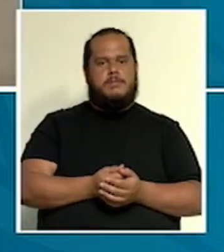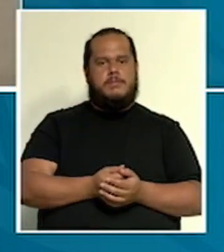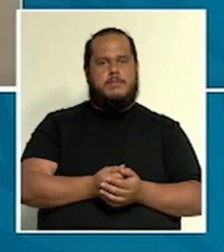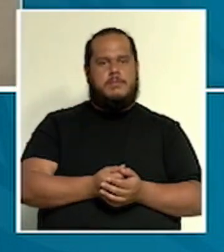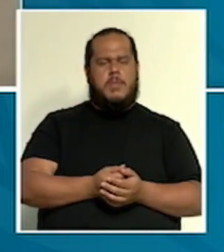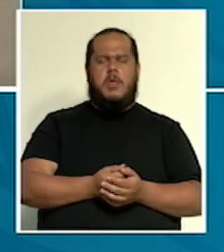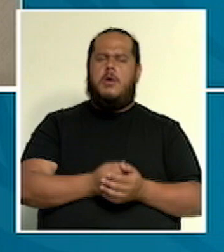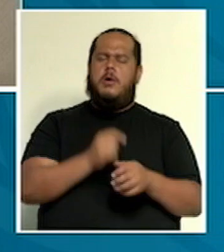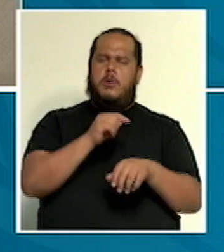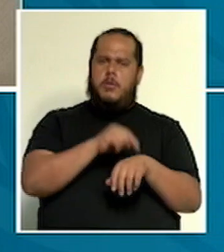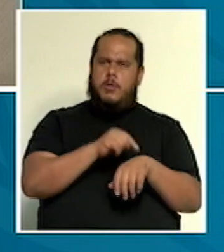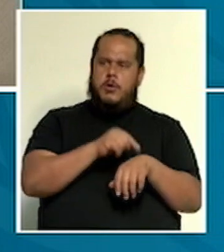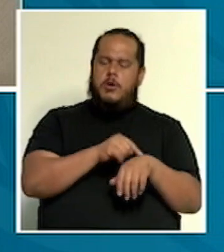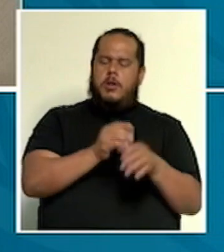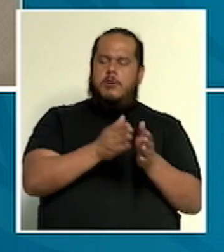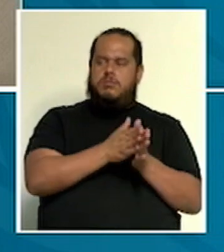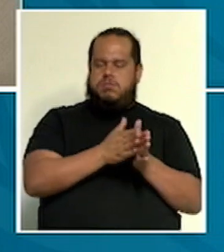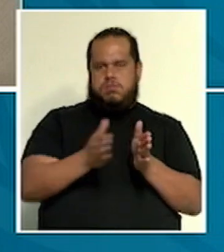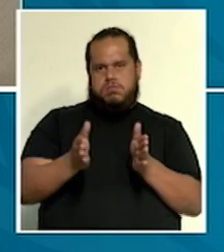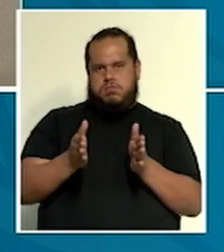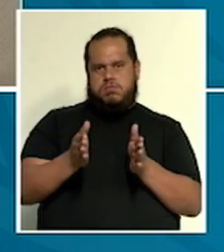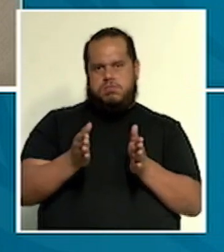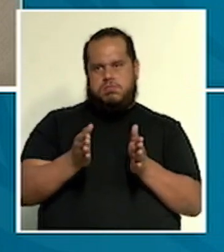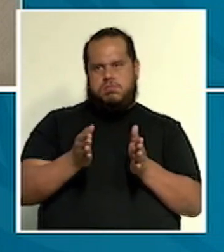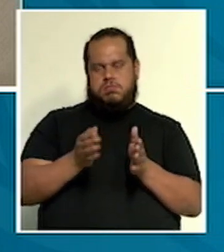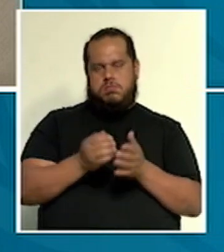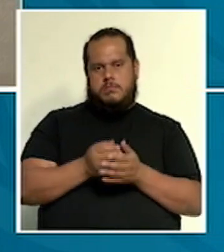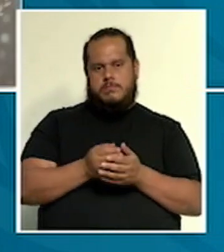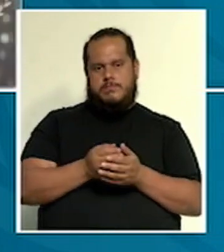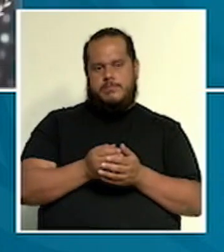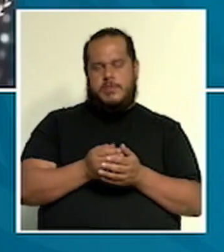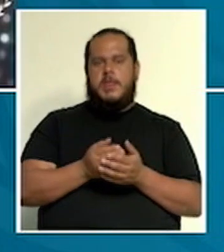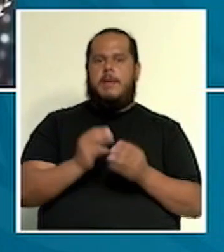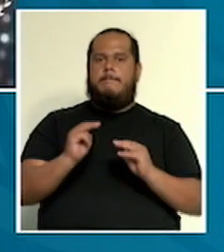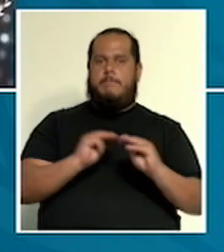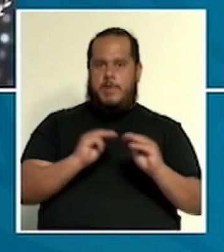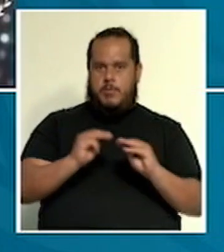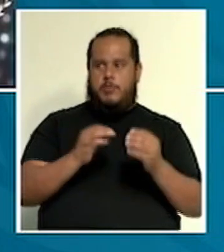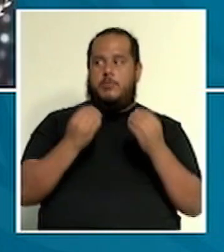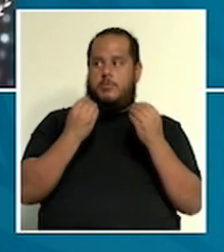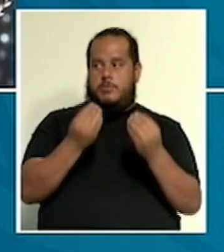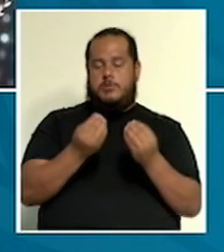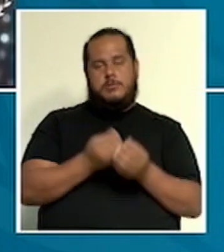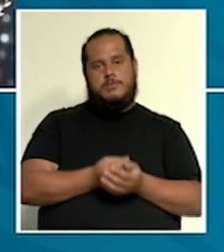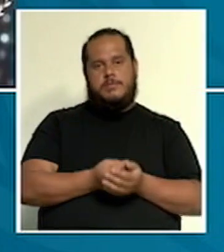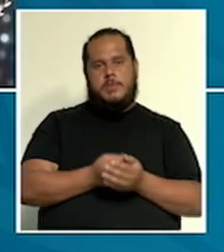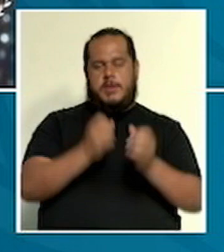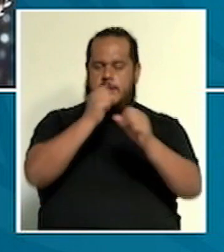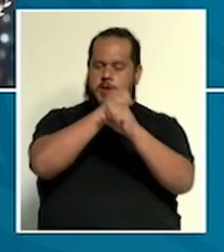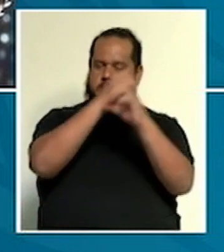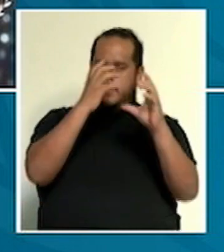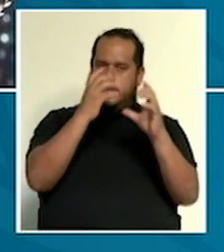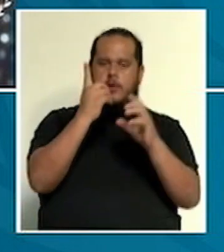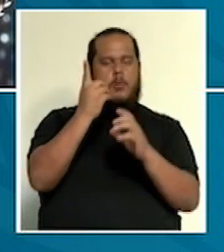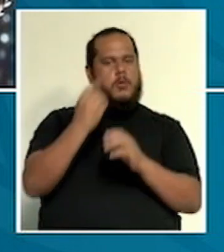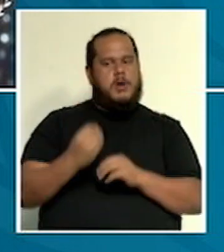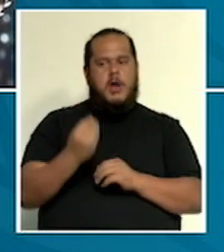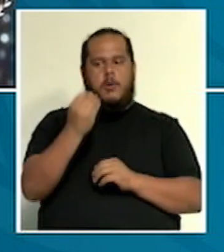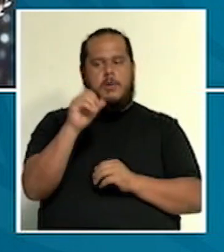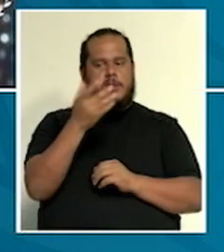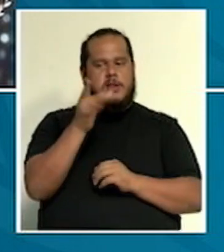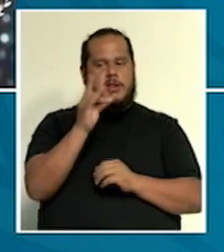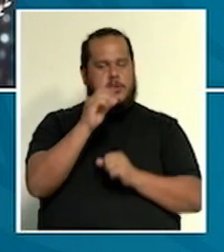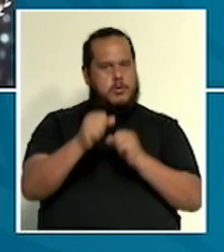Fue una época para mí también que me movió muchísimo. Imagínense una chica de